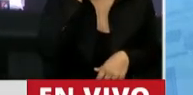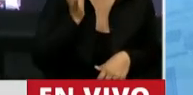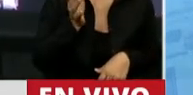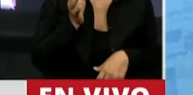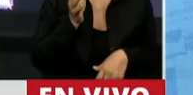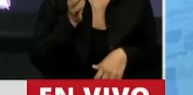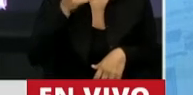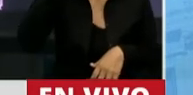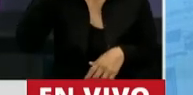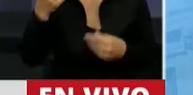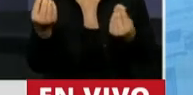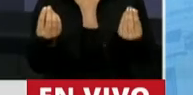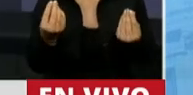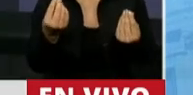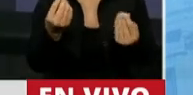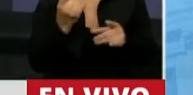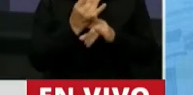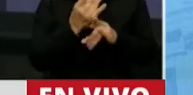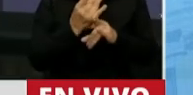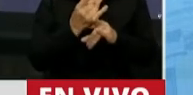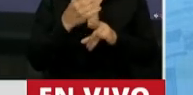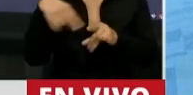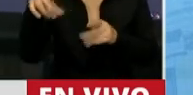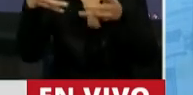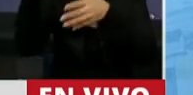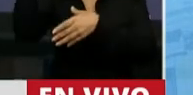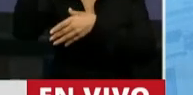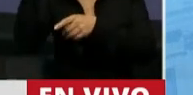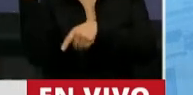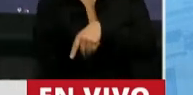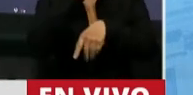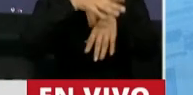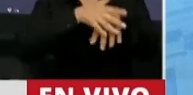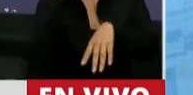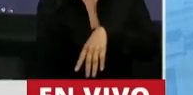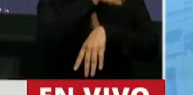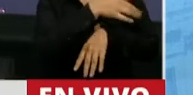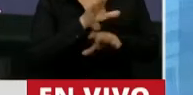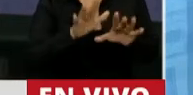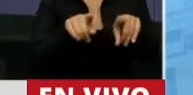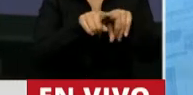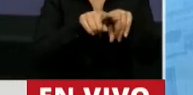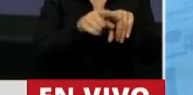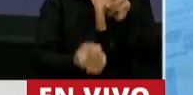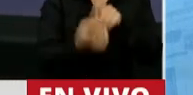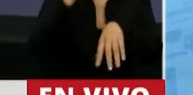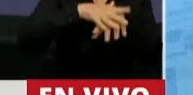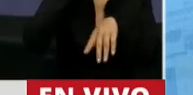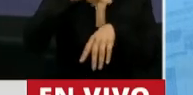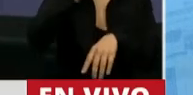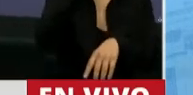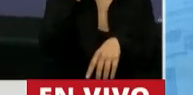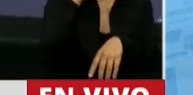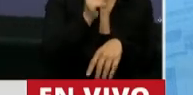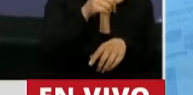termina endilgándole, como pasa siempre con el kirchnerismo, la culpa al otro. Y así terminaron echándole la culpa primero a la viuda de Maradona y a